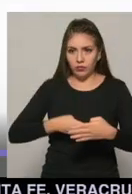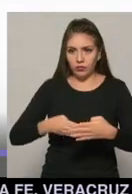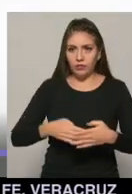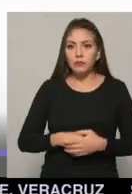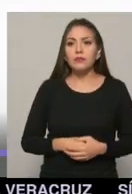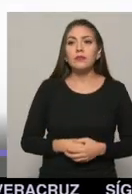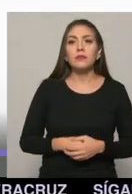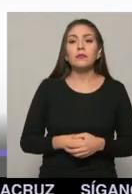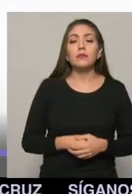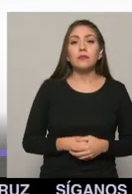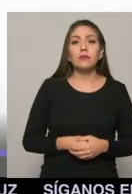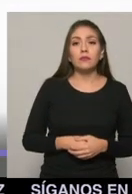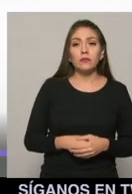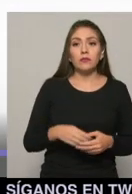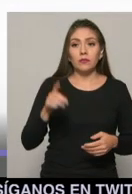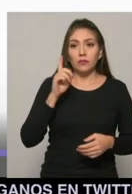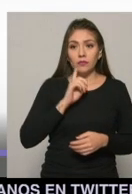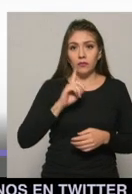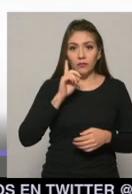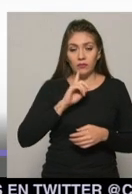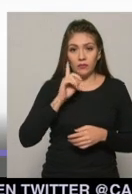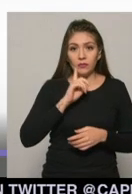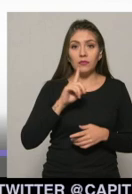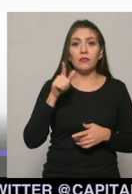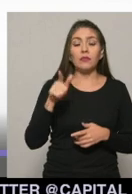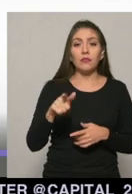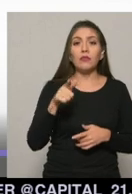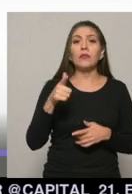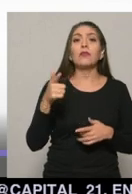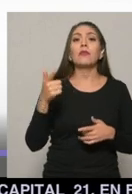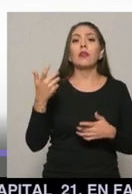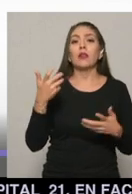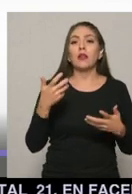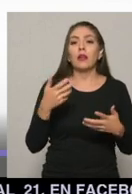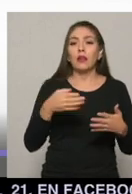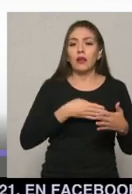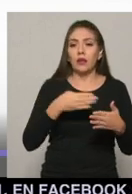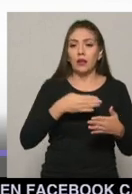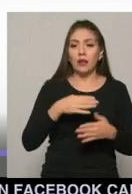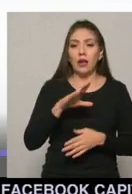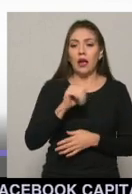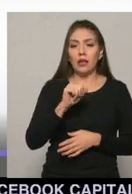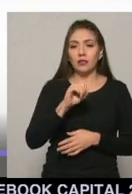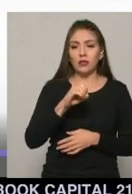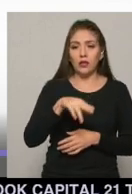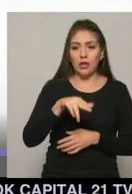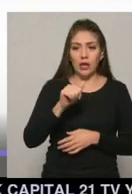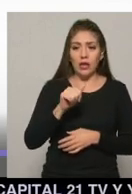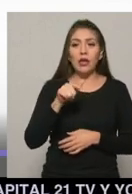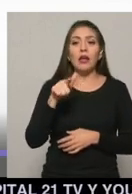de ese hotel boutique, es la quien nos va a estar acompañando para dar